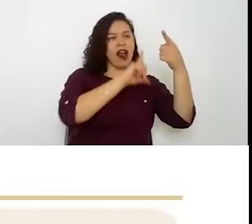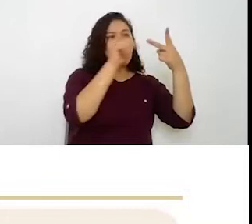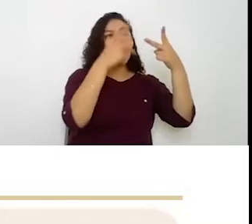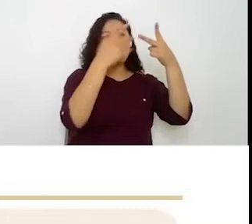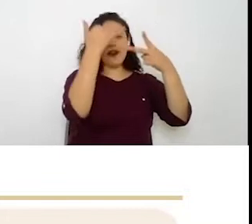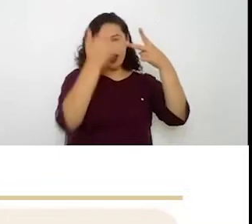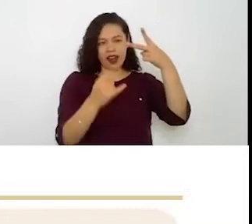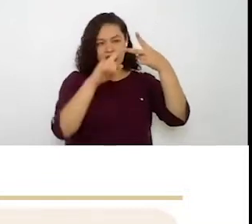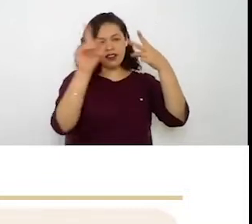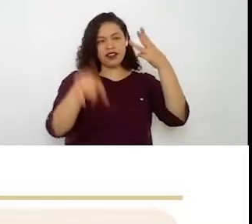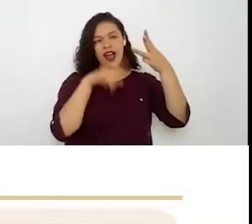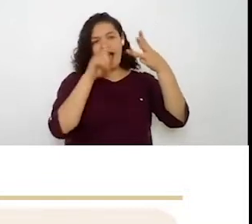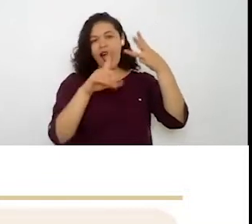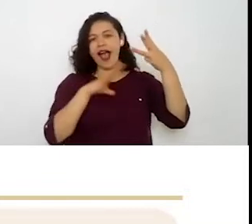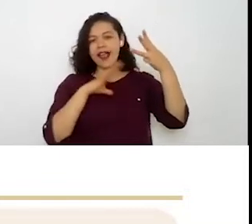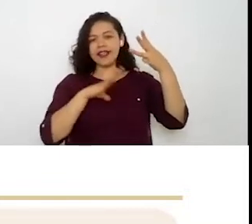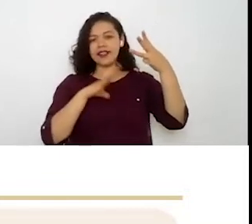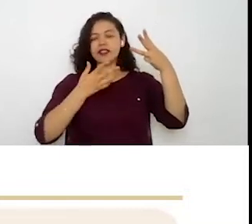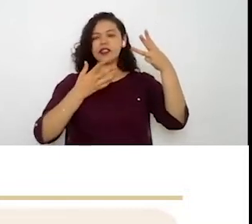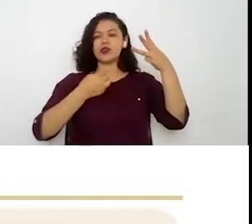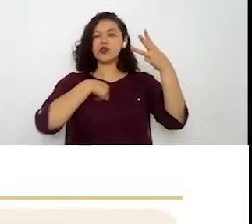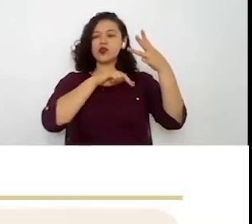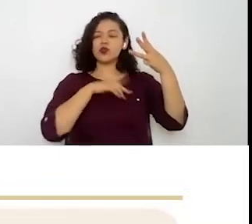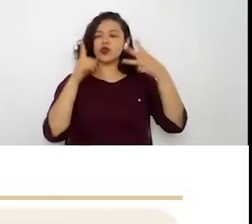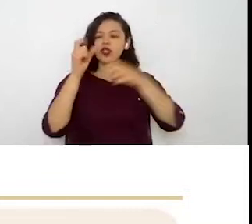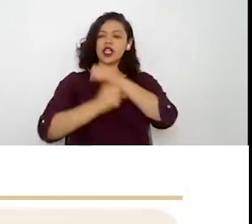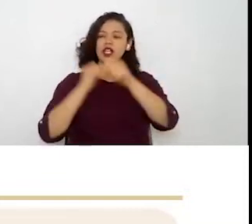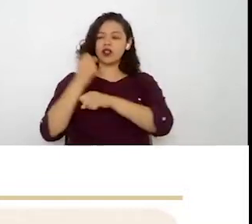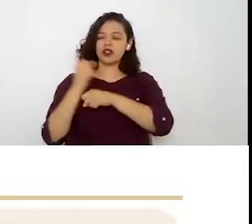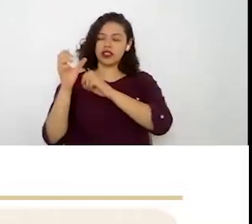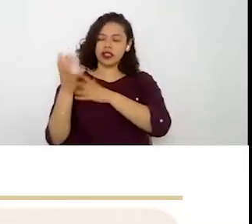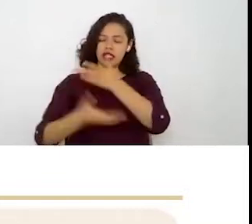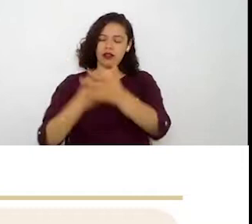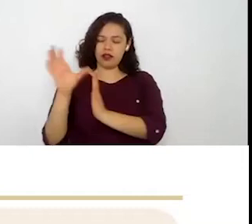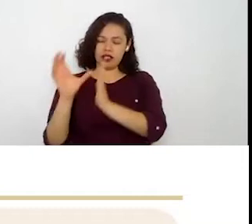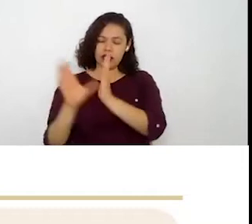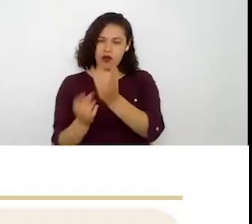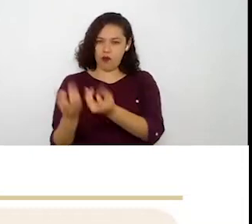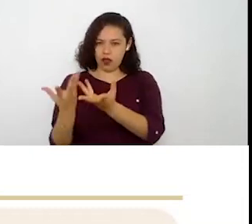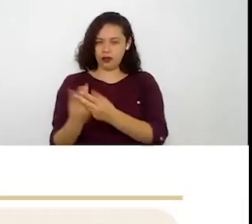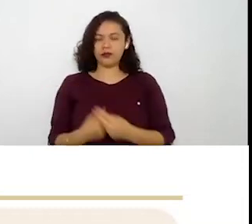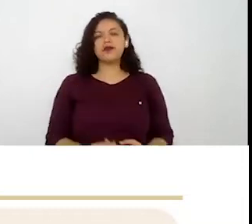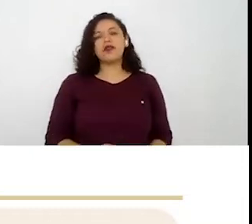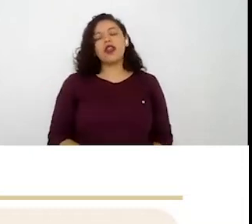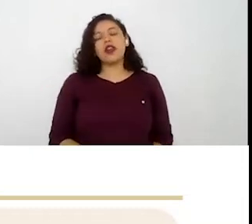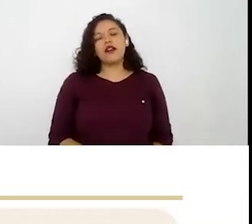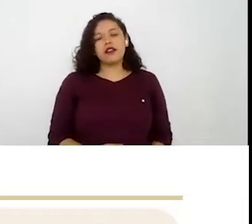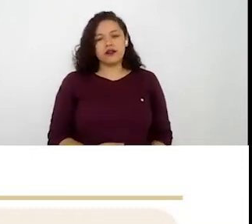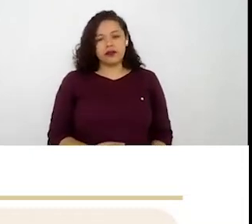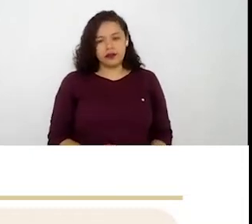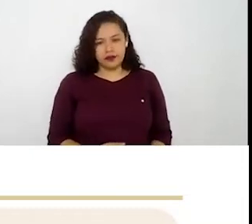y finalmente hablamos acerca de la producción manual de servicios o de los servicios el programa